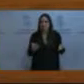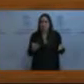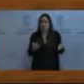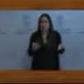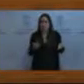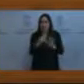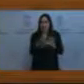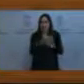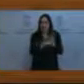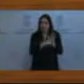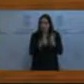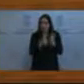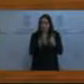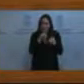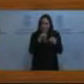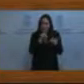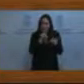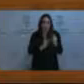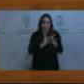ese criterio.